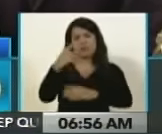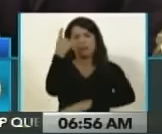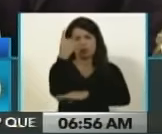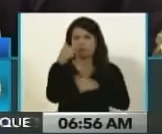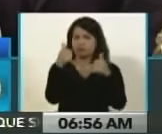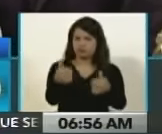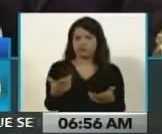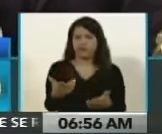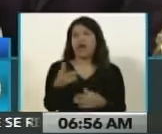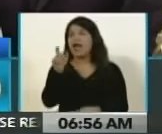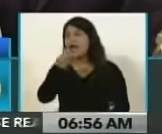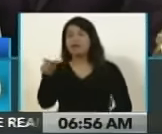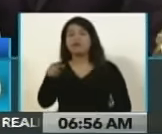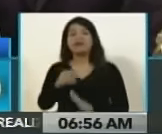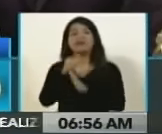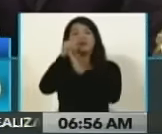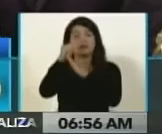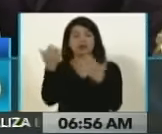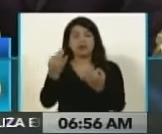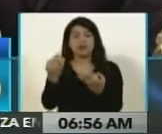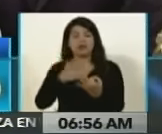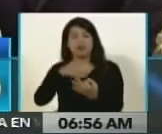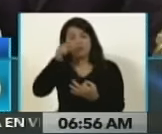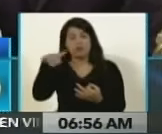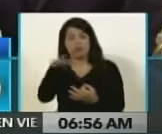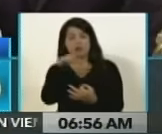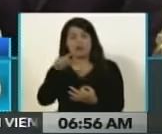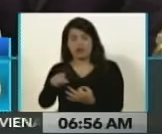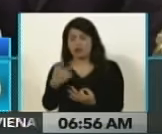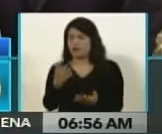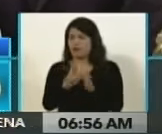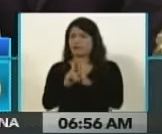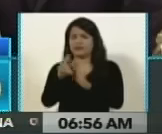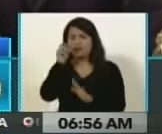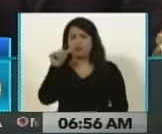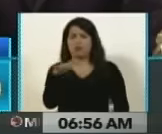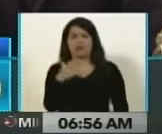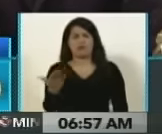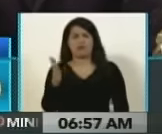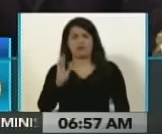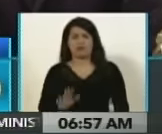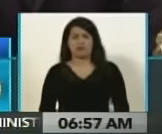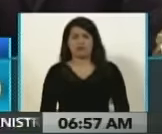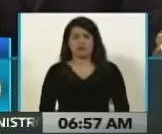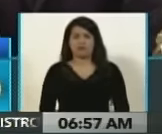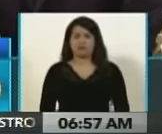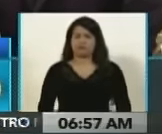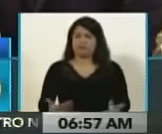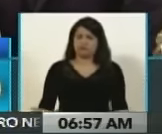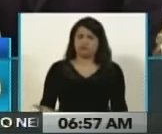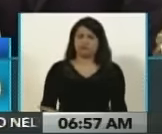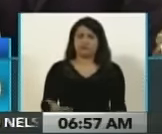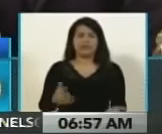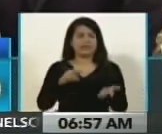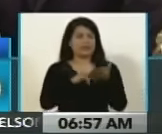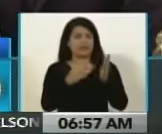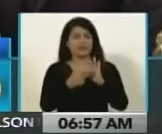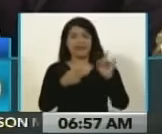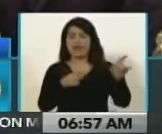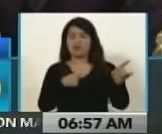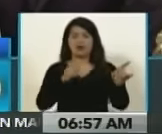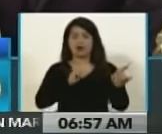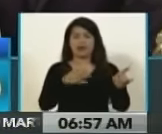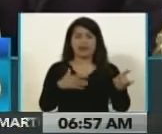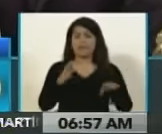caracterizado porque han nacido del pueblo, han sido del pueblo y representan al pueblo. Es decir, es cerrar el Panteón, las puertas del